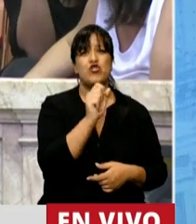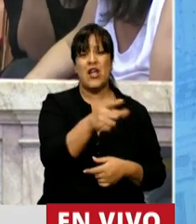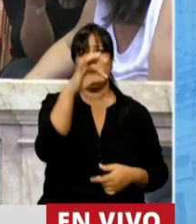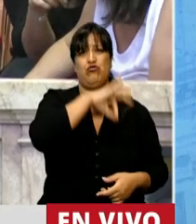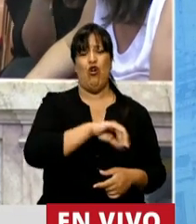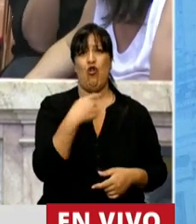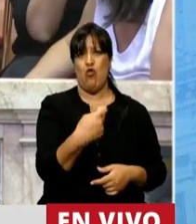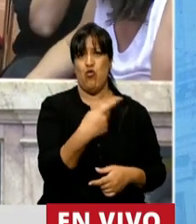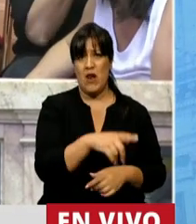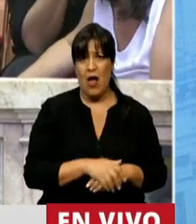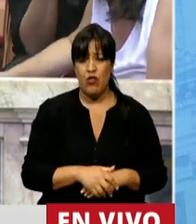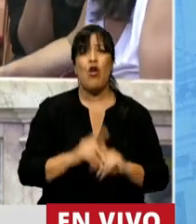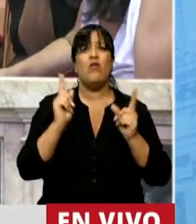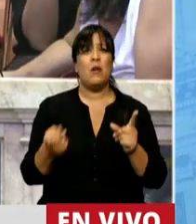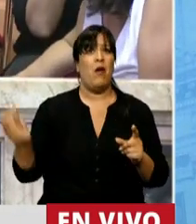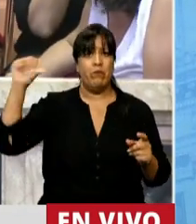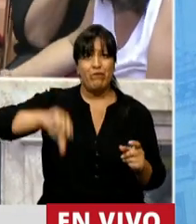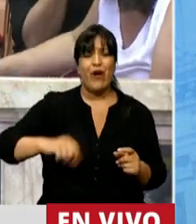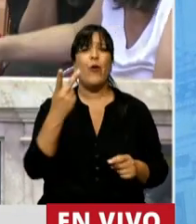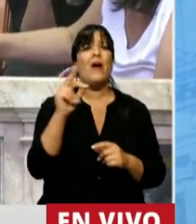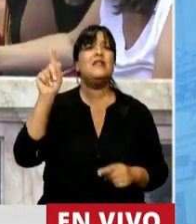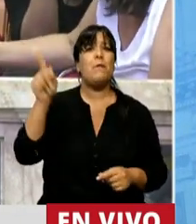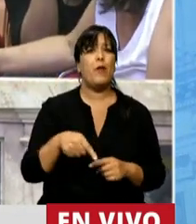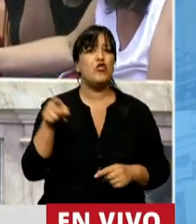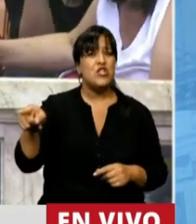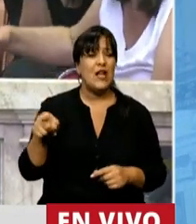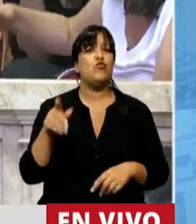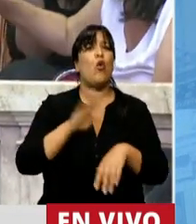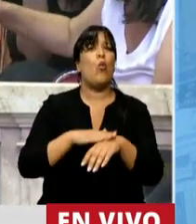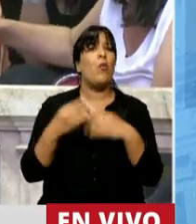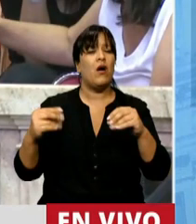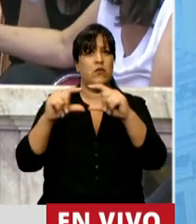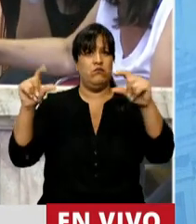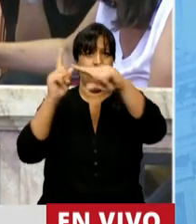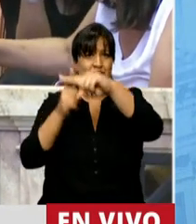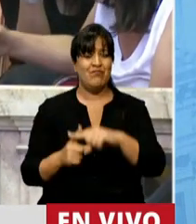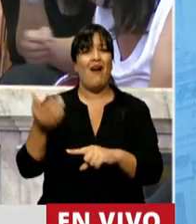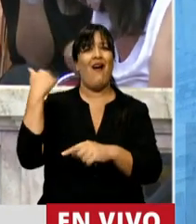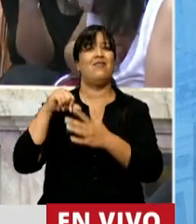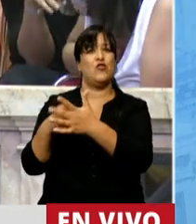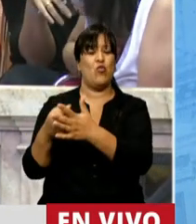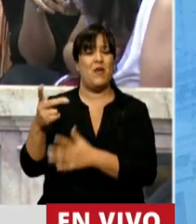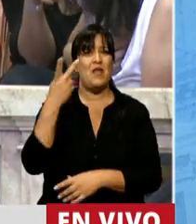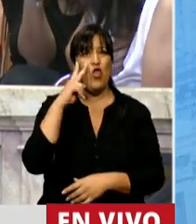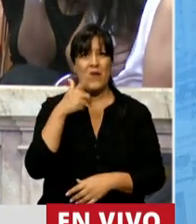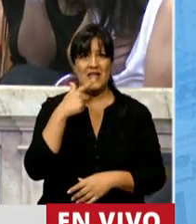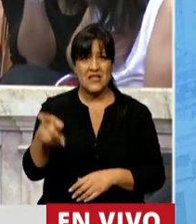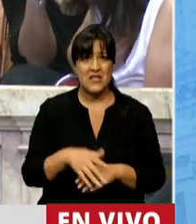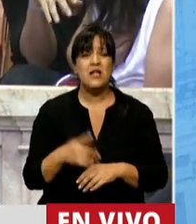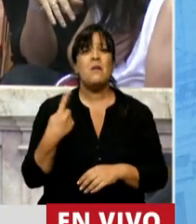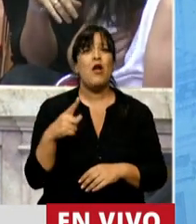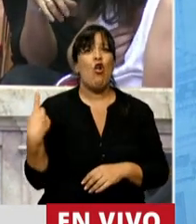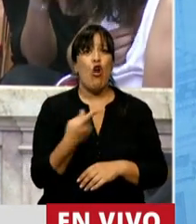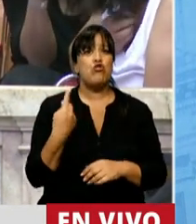haberes previsionales contra una pérdida del 20% que arrojó la fórmula suspendida del 2017. Pero venimos a